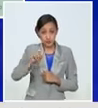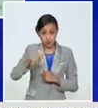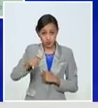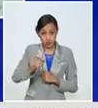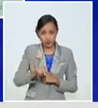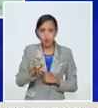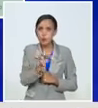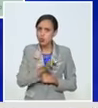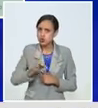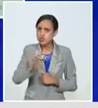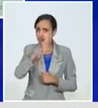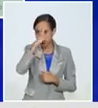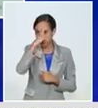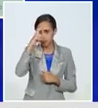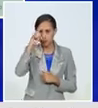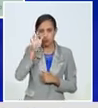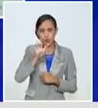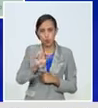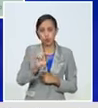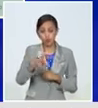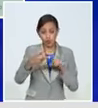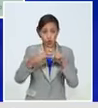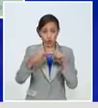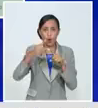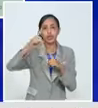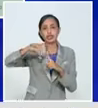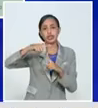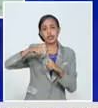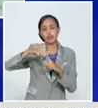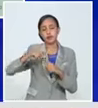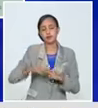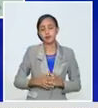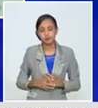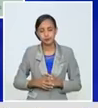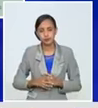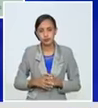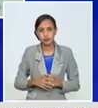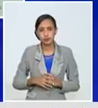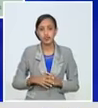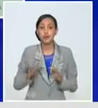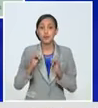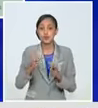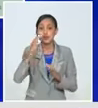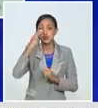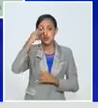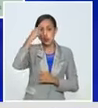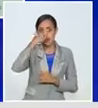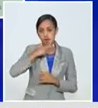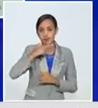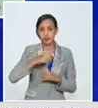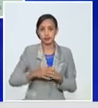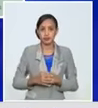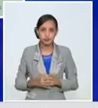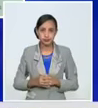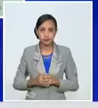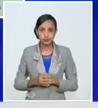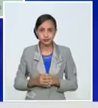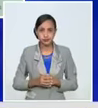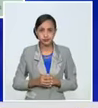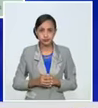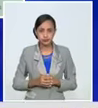Espíritu 4 y en Trinidad 2. Ciego de Ávila, provincia que